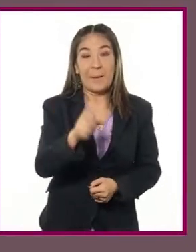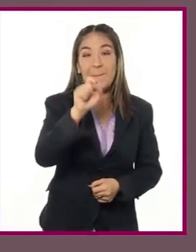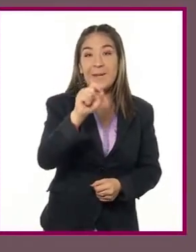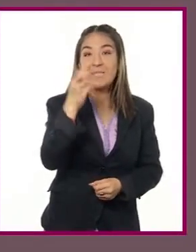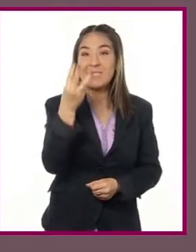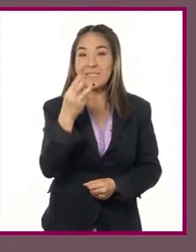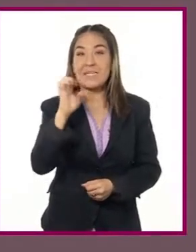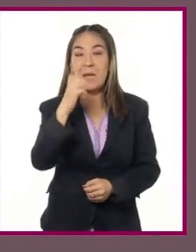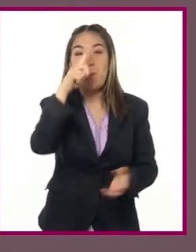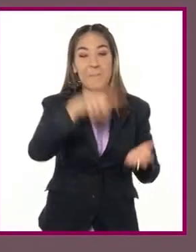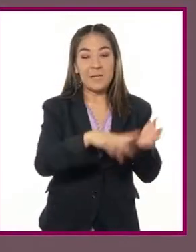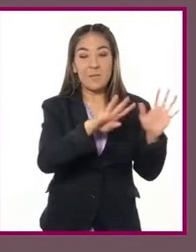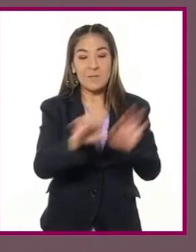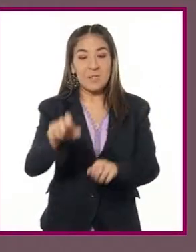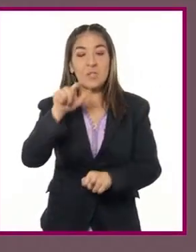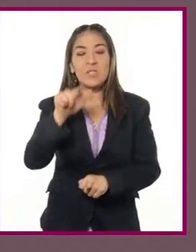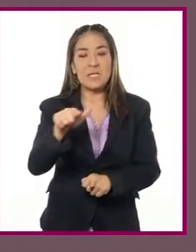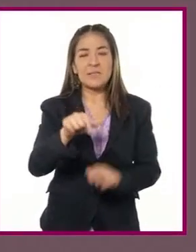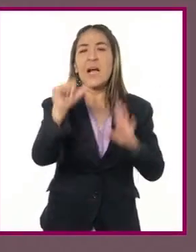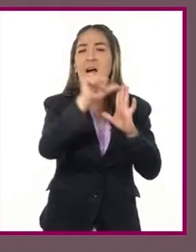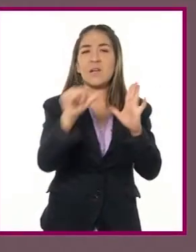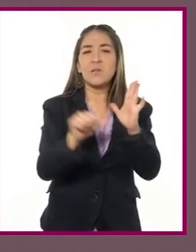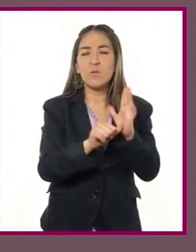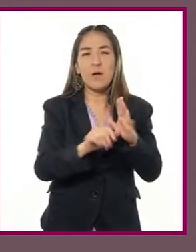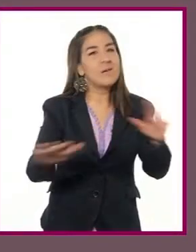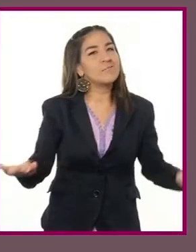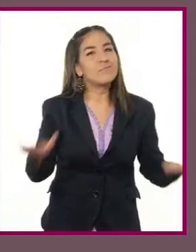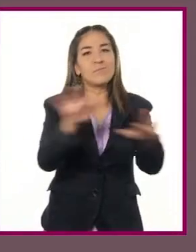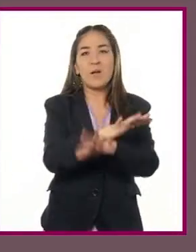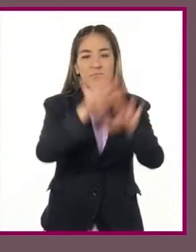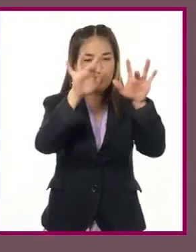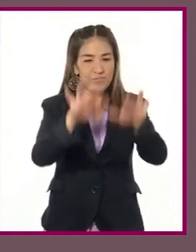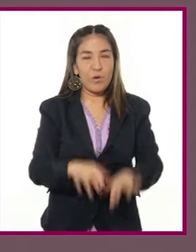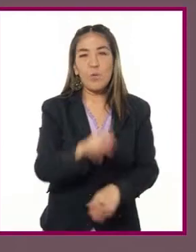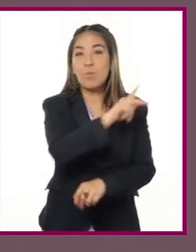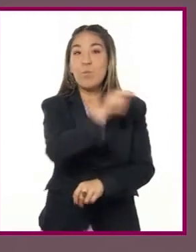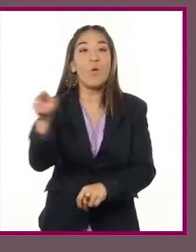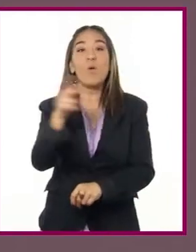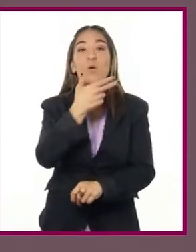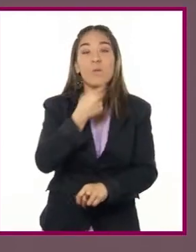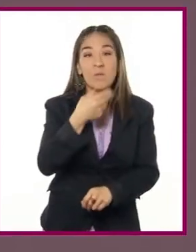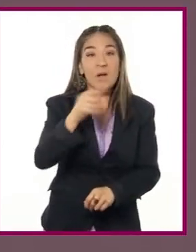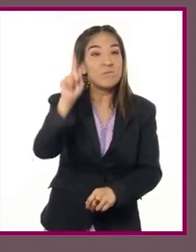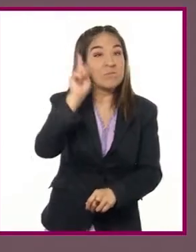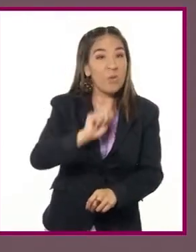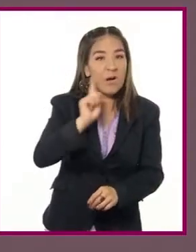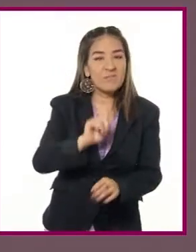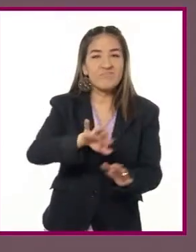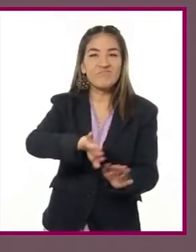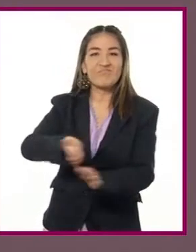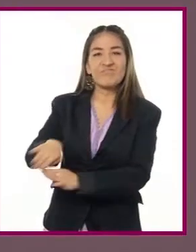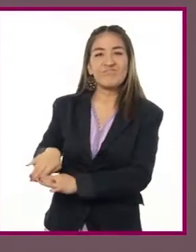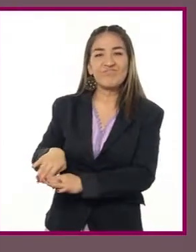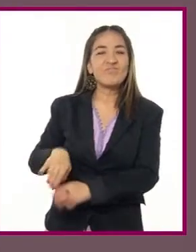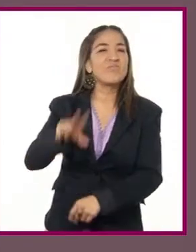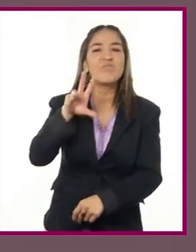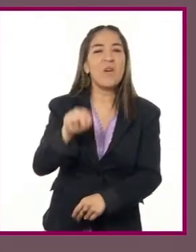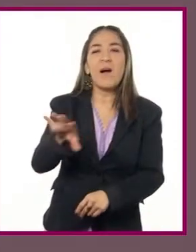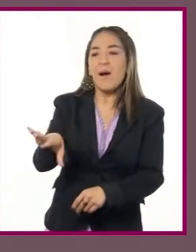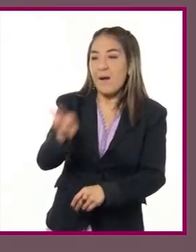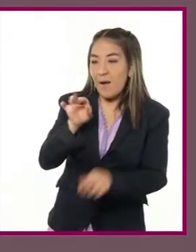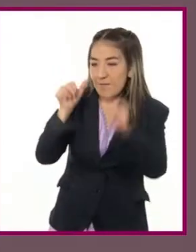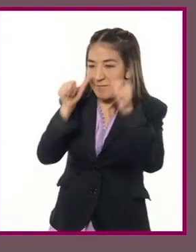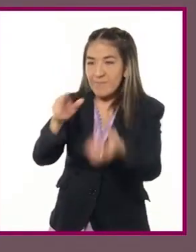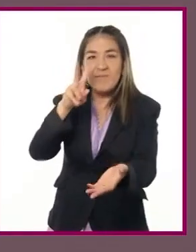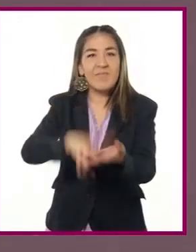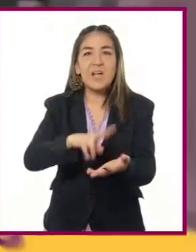23 de enero de 1917, el artículo se redactó en masculino, Las mujeres fueron omitidas, es decir, no fueron tomadas en cuenta